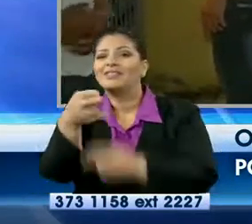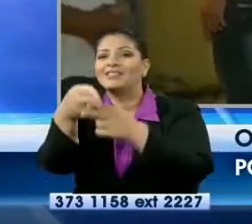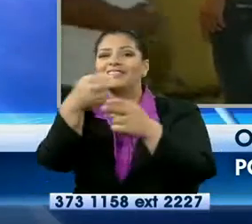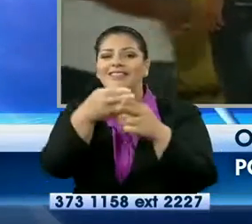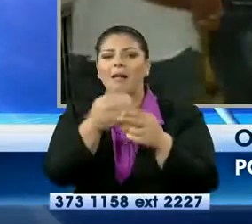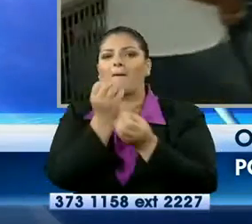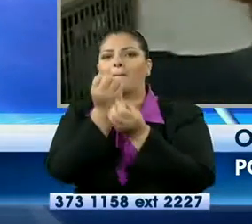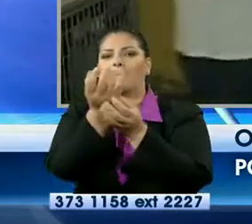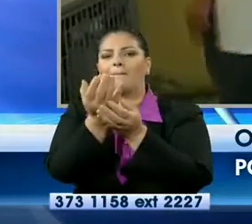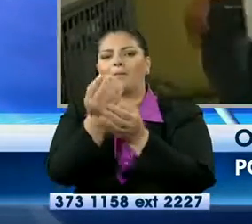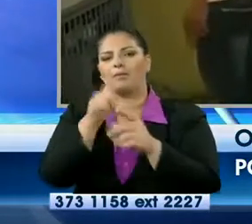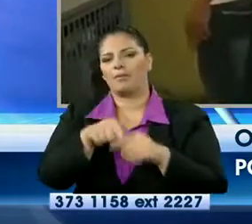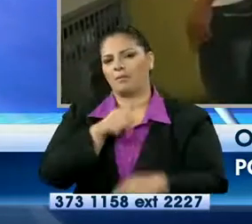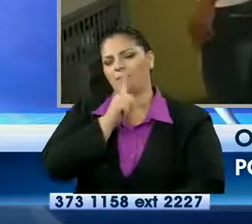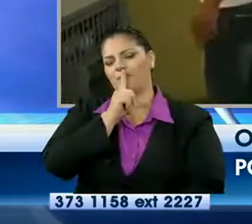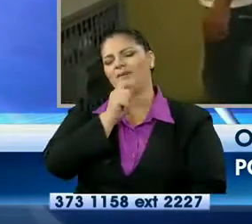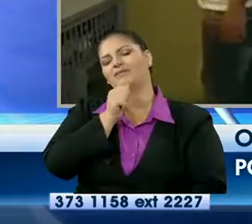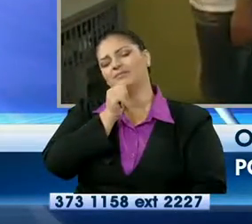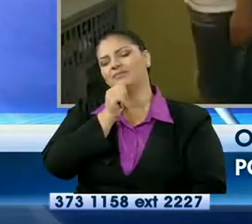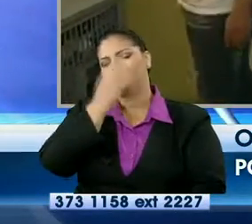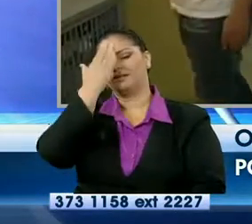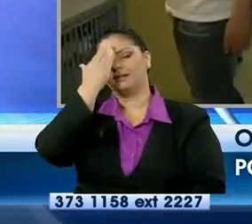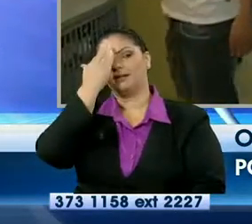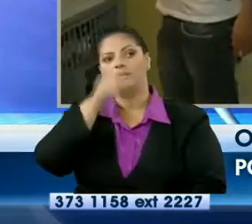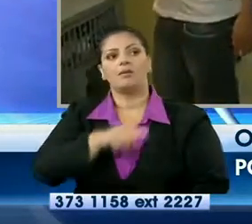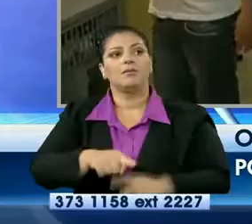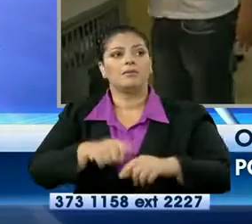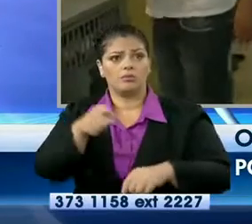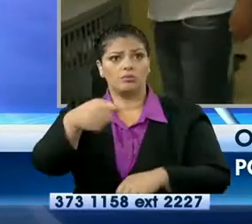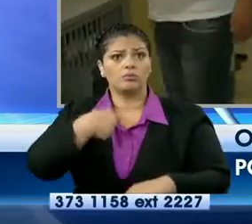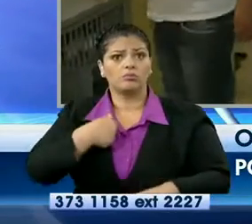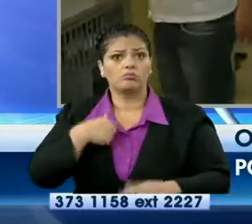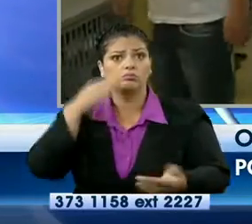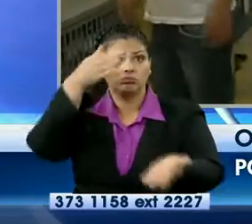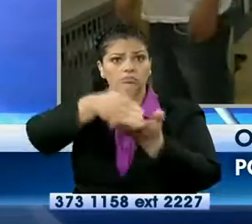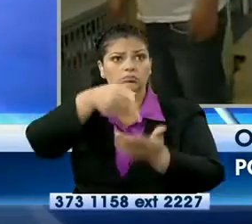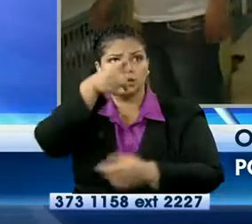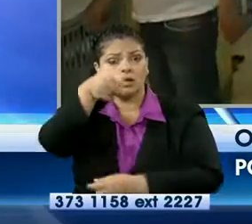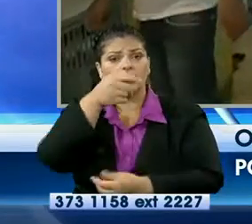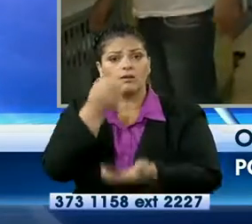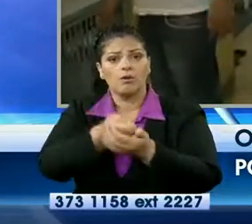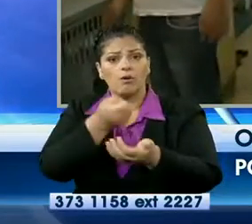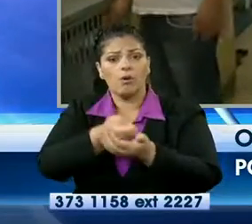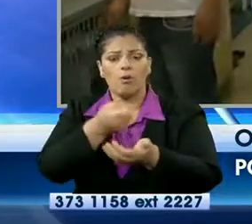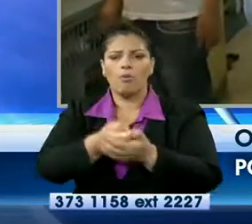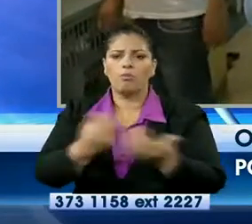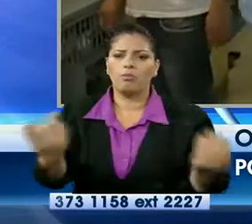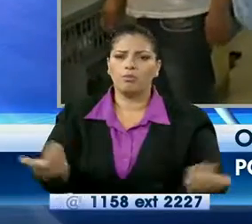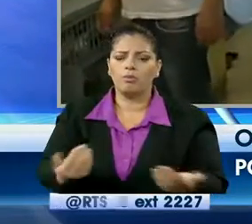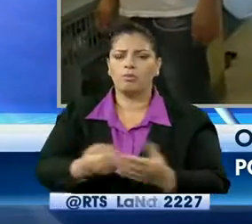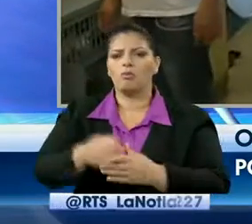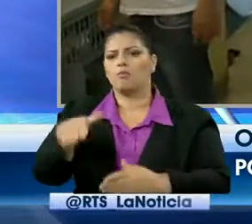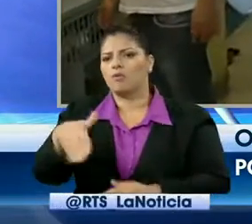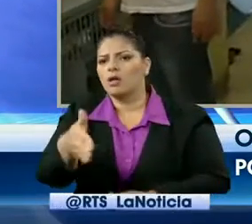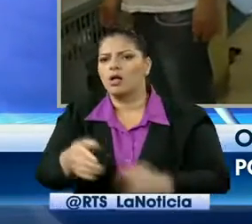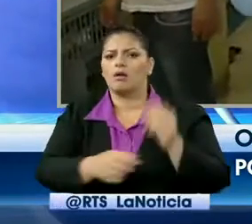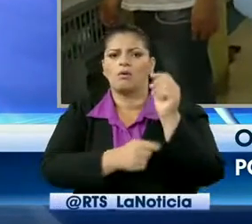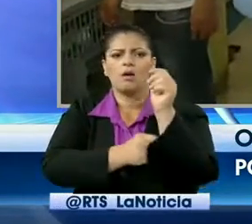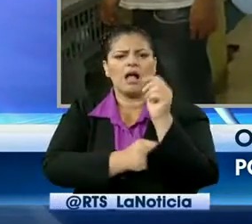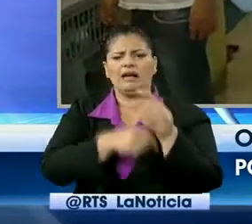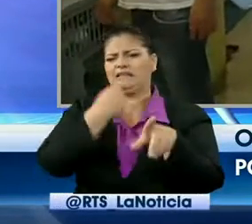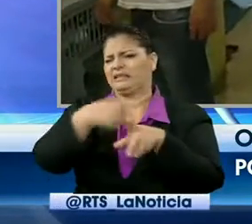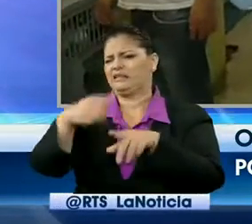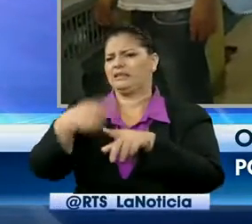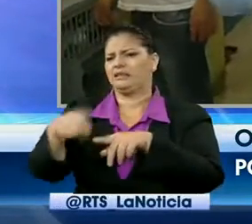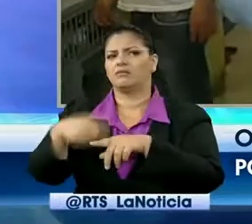yo compro ahí, compro muchos productos ahí. Ahí compro víveres de todo tipo. O sea, compro legumbres, compro pescado, compro carne. Y